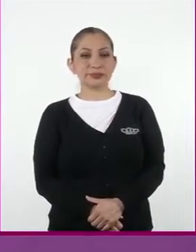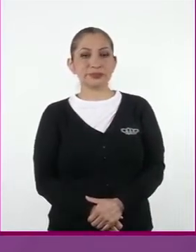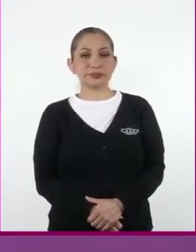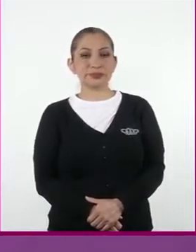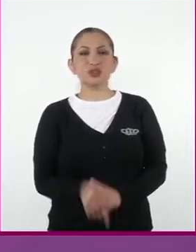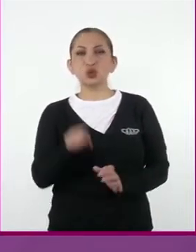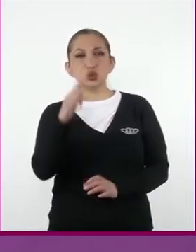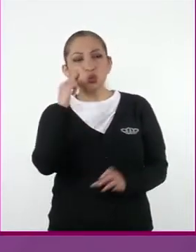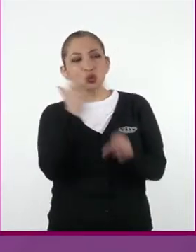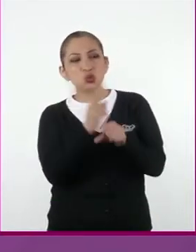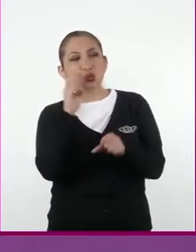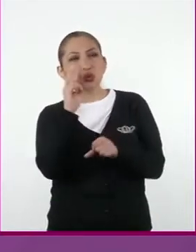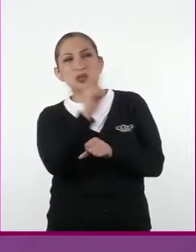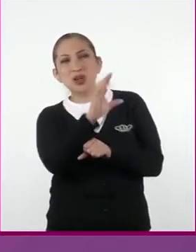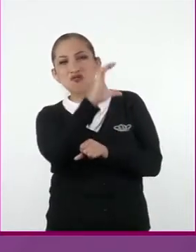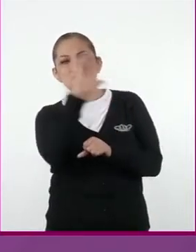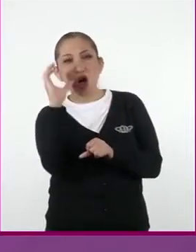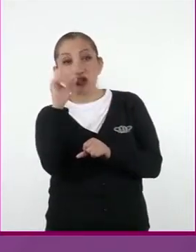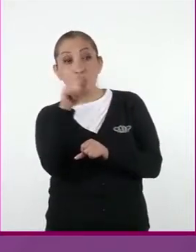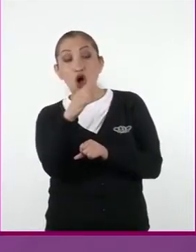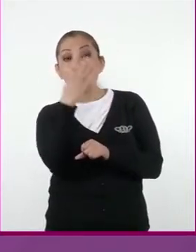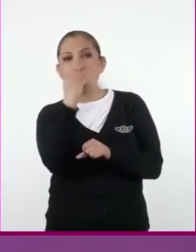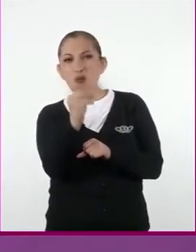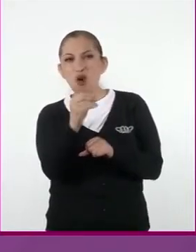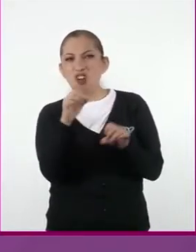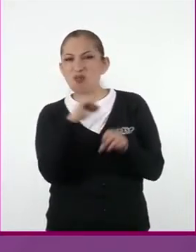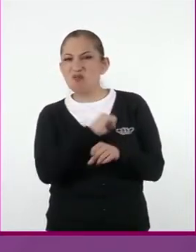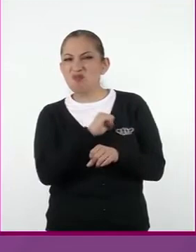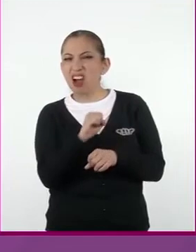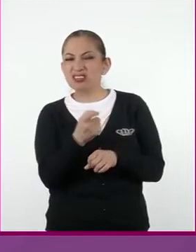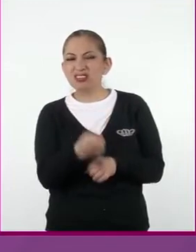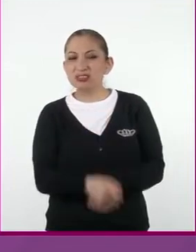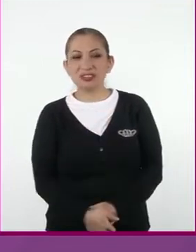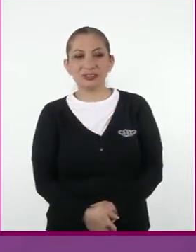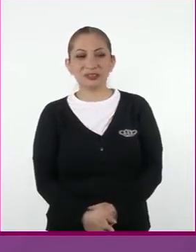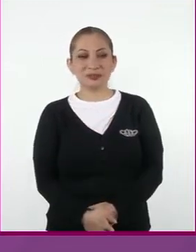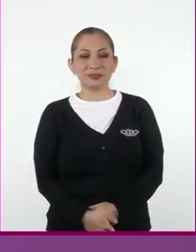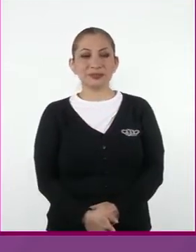¿Qué observan en la fotografía que le tomamos al lobo feroz?